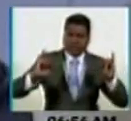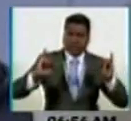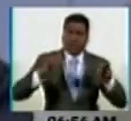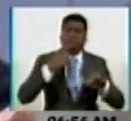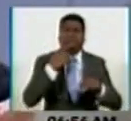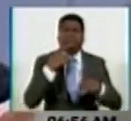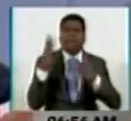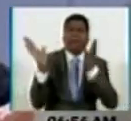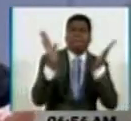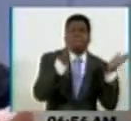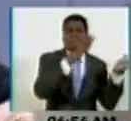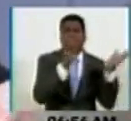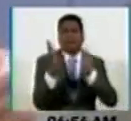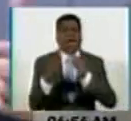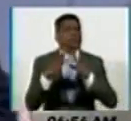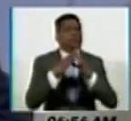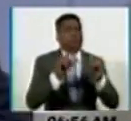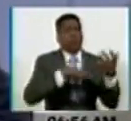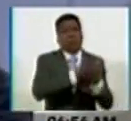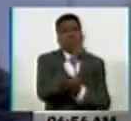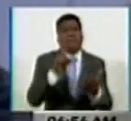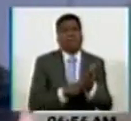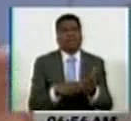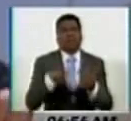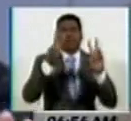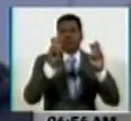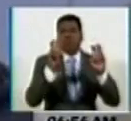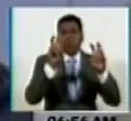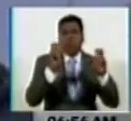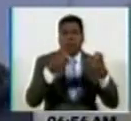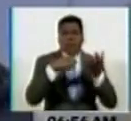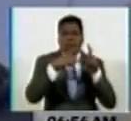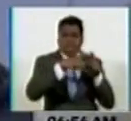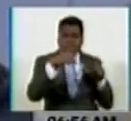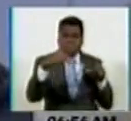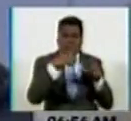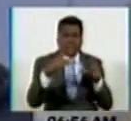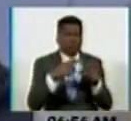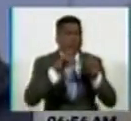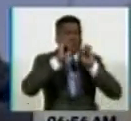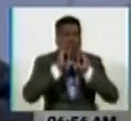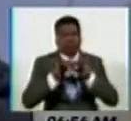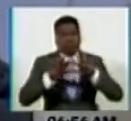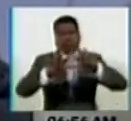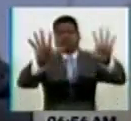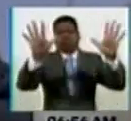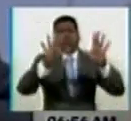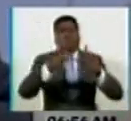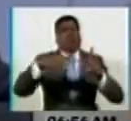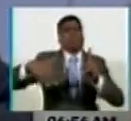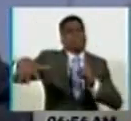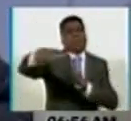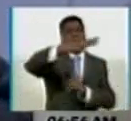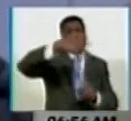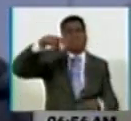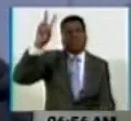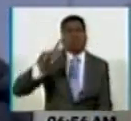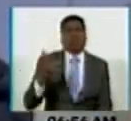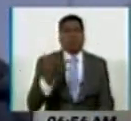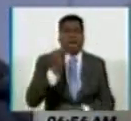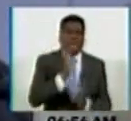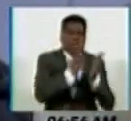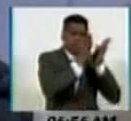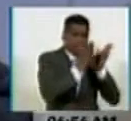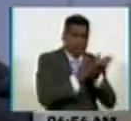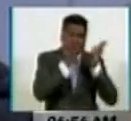circulación todas las nuevas piezas de la ampliación del cono monetario. Esto tiene un cronograma que va durante todo